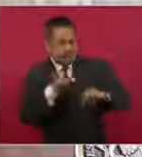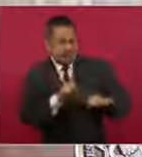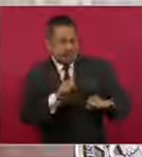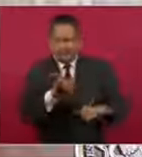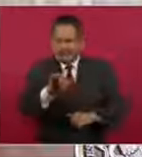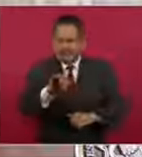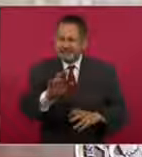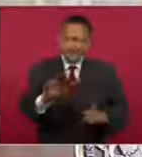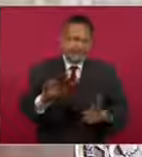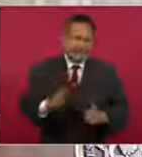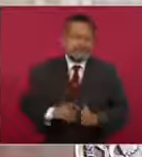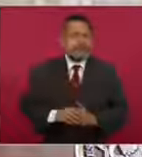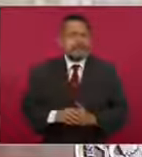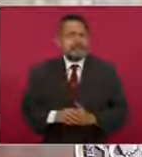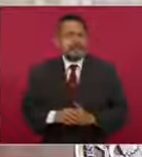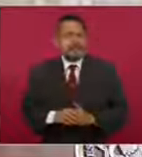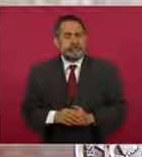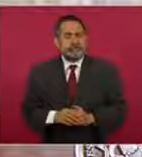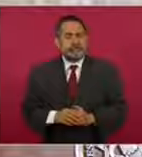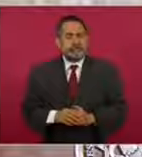y